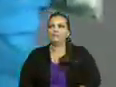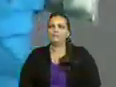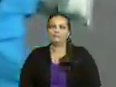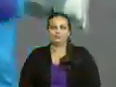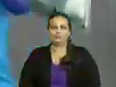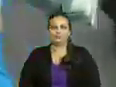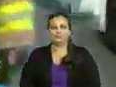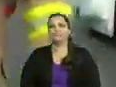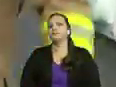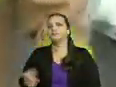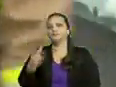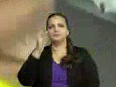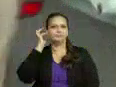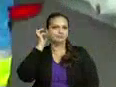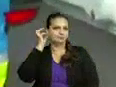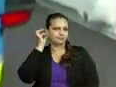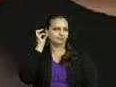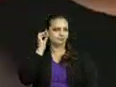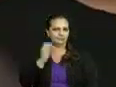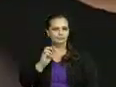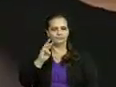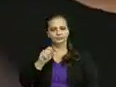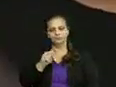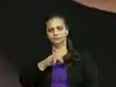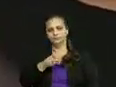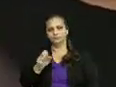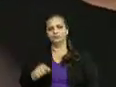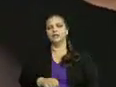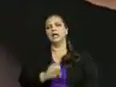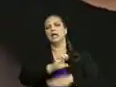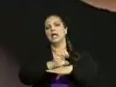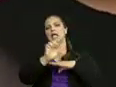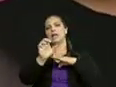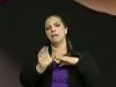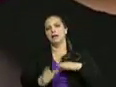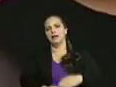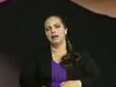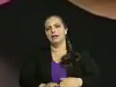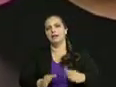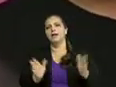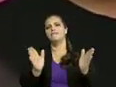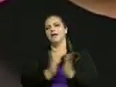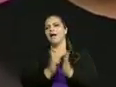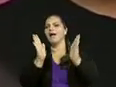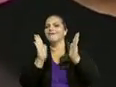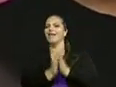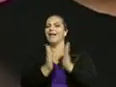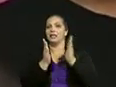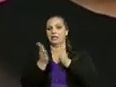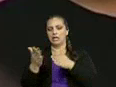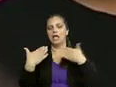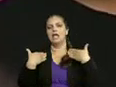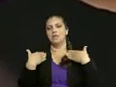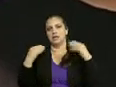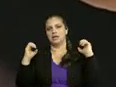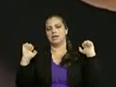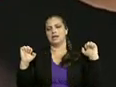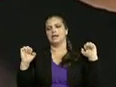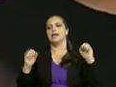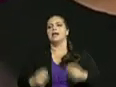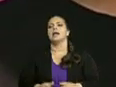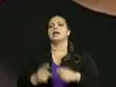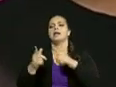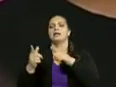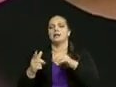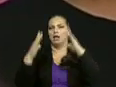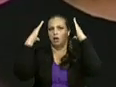de la congregación conducía. Iba con la nieta y al momento de volcar el carro, pues mi